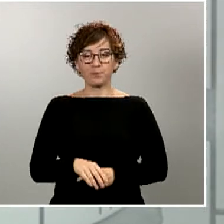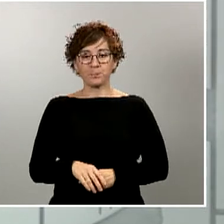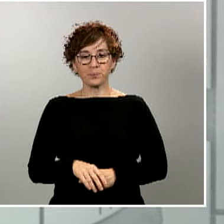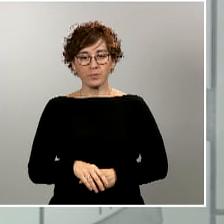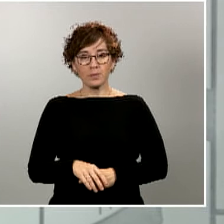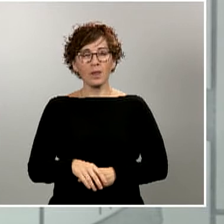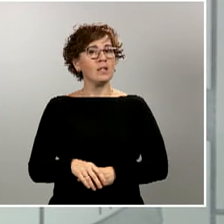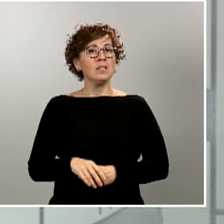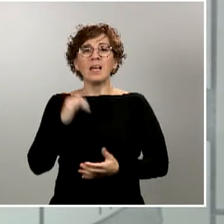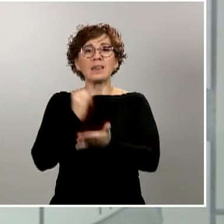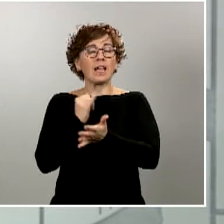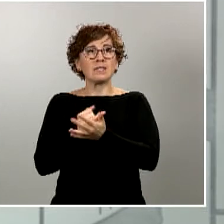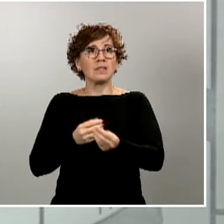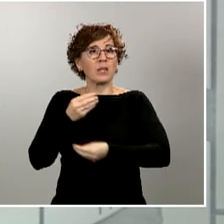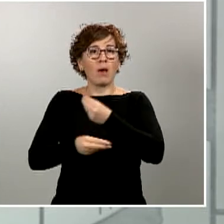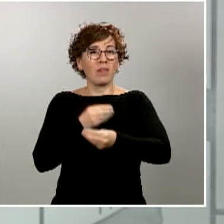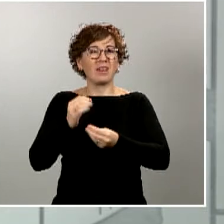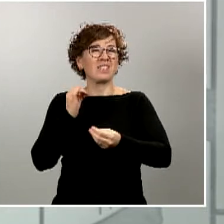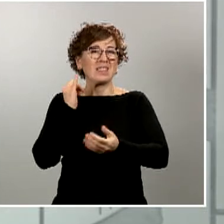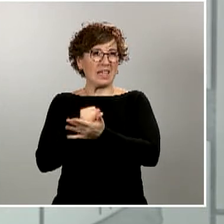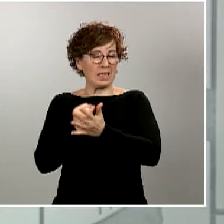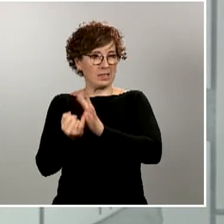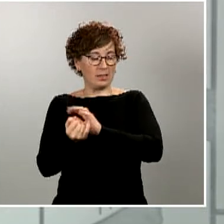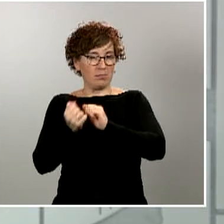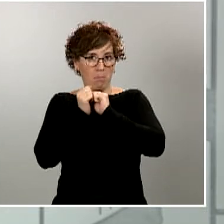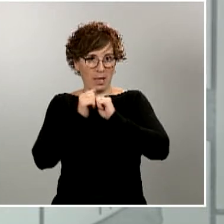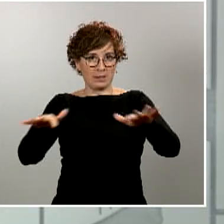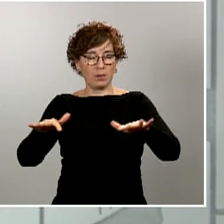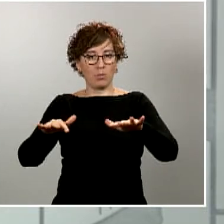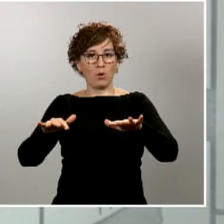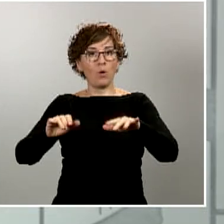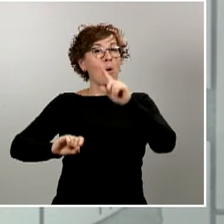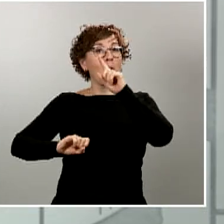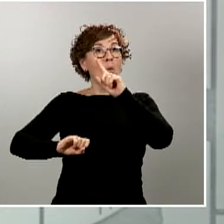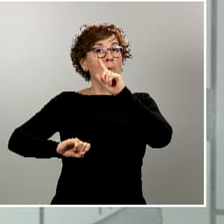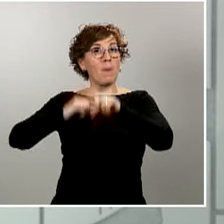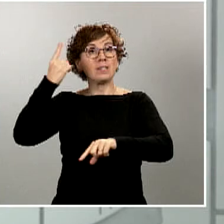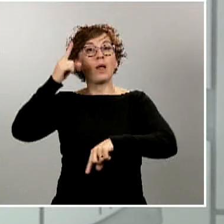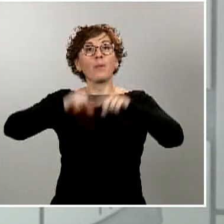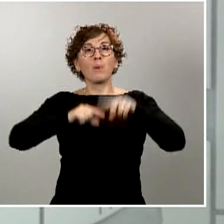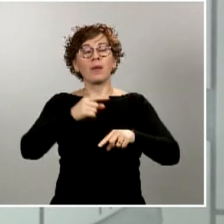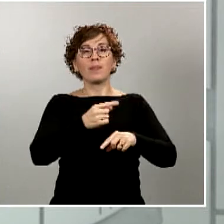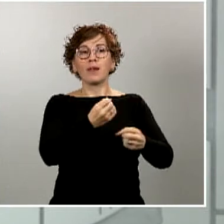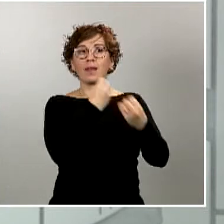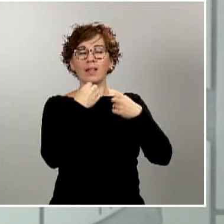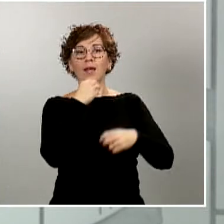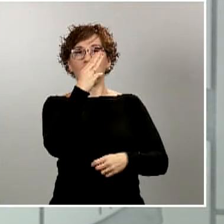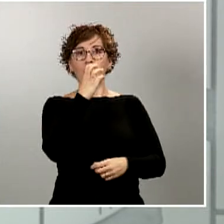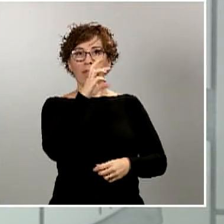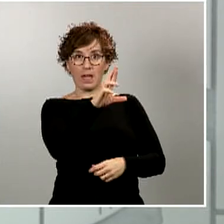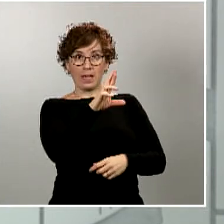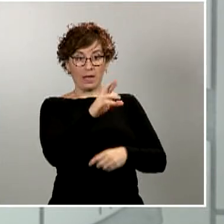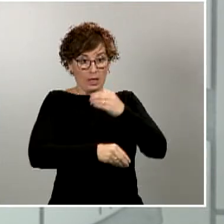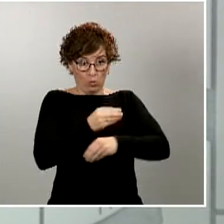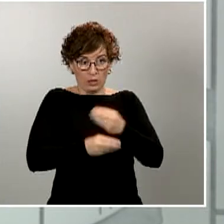sea posible, test masivos, y los test de referencia van a ser las PCRs, los test que estamos usando nosotros y que han usado todos los países que han descansado